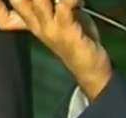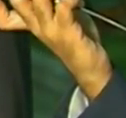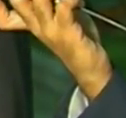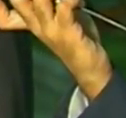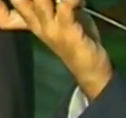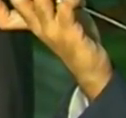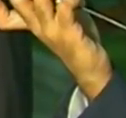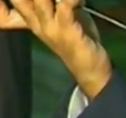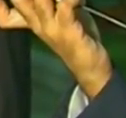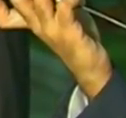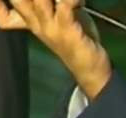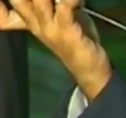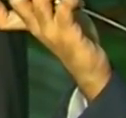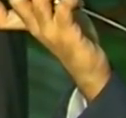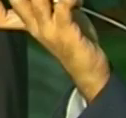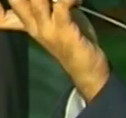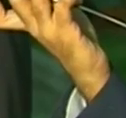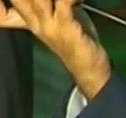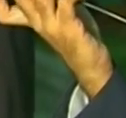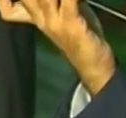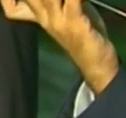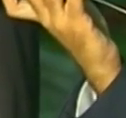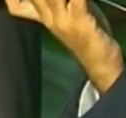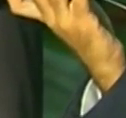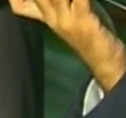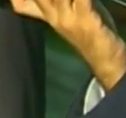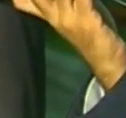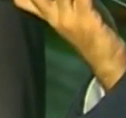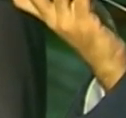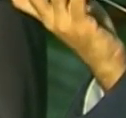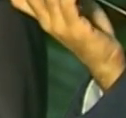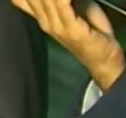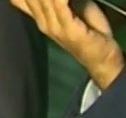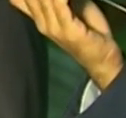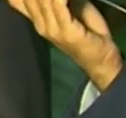un país, el gobierno revolucionario ha pagado las deudas